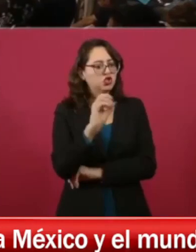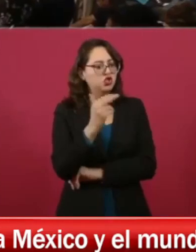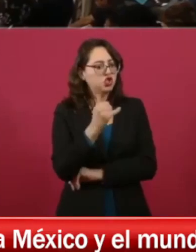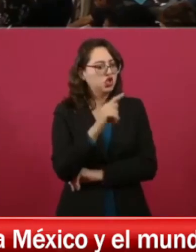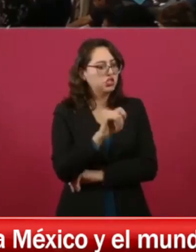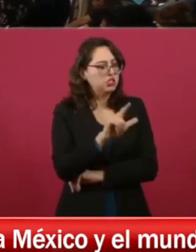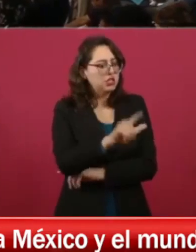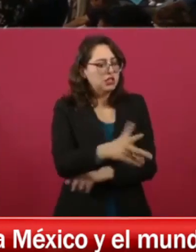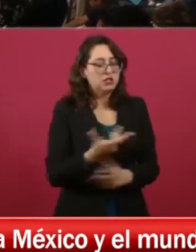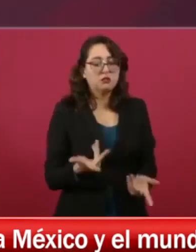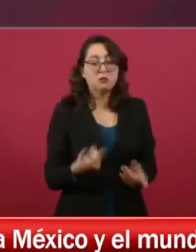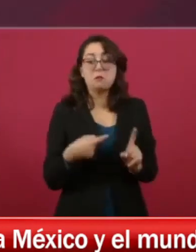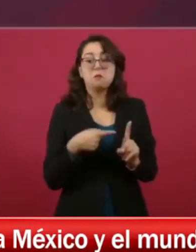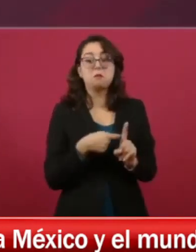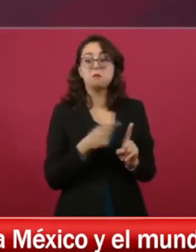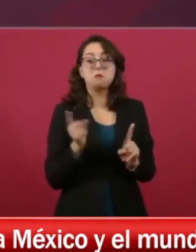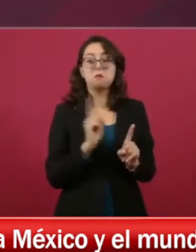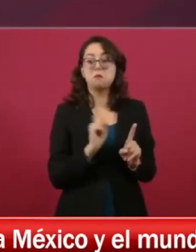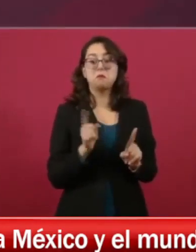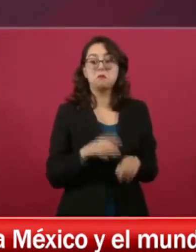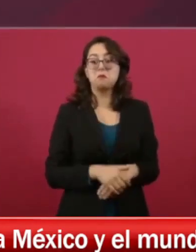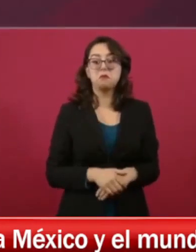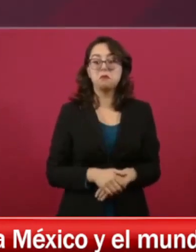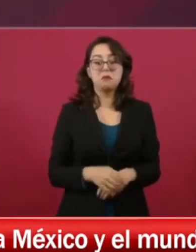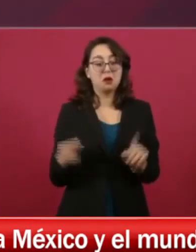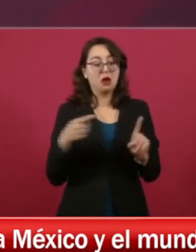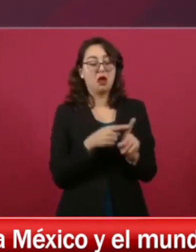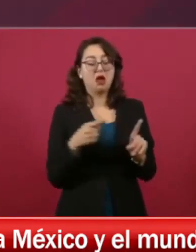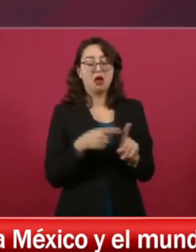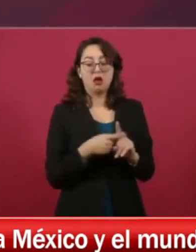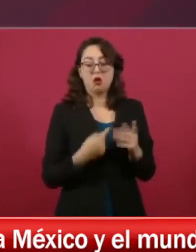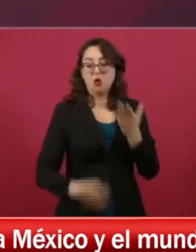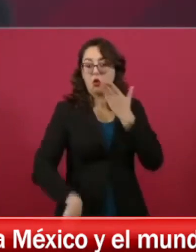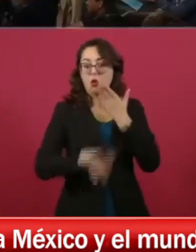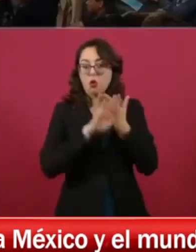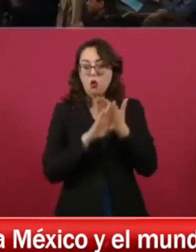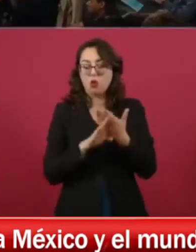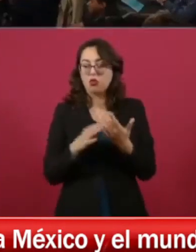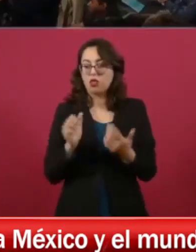¿Qué le diría que eso sigue en esta campaña? Pues que